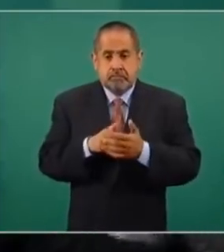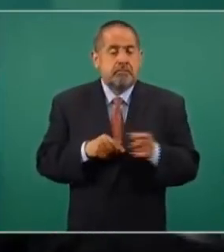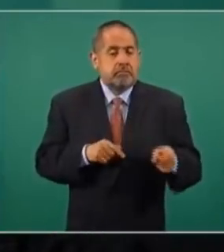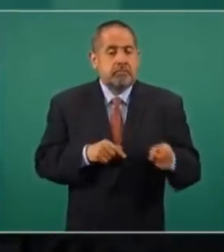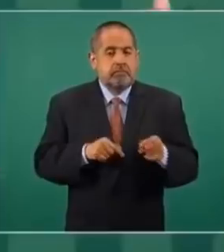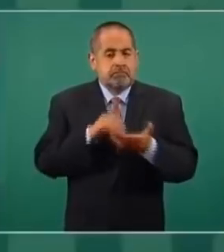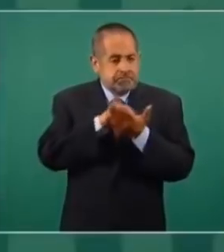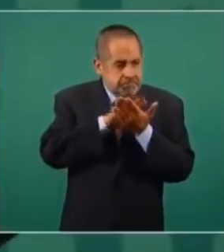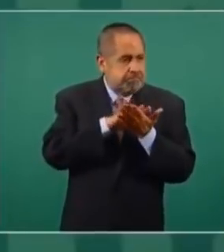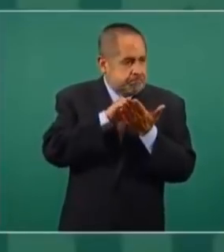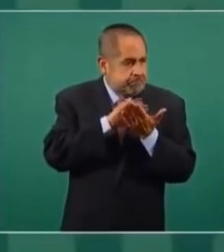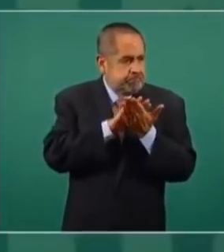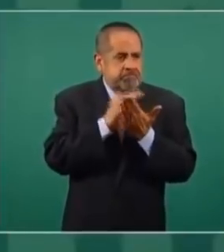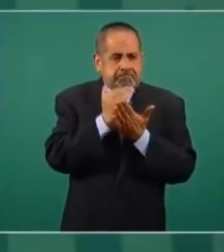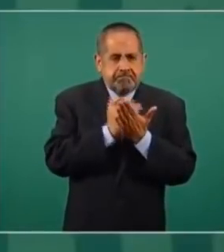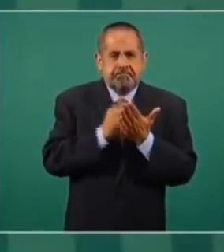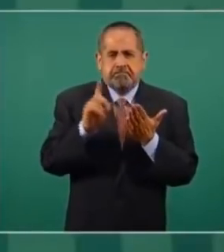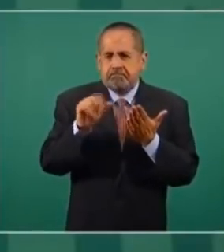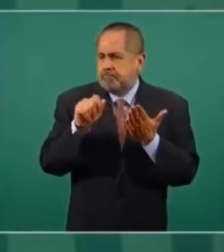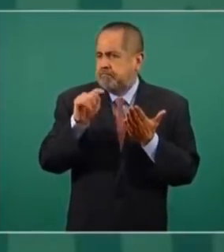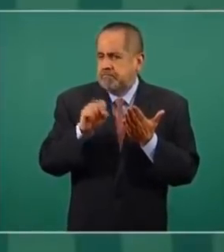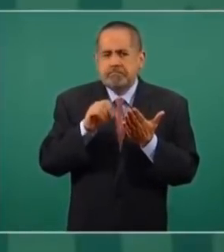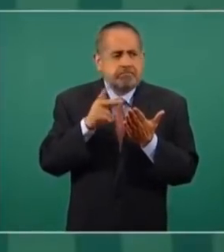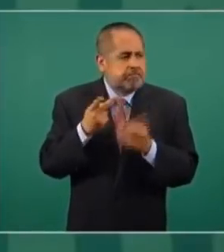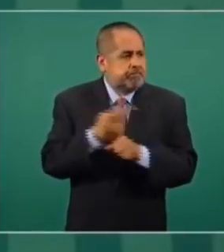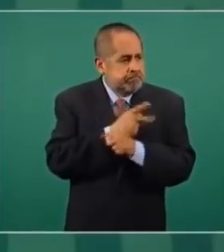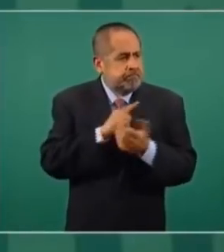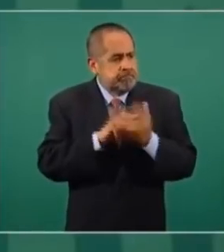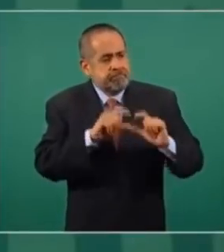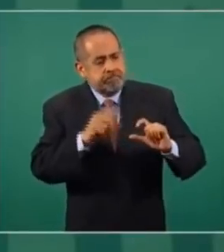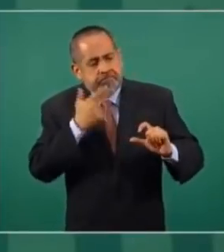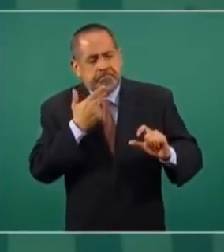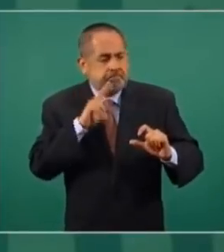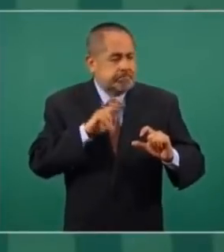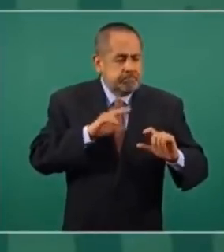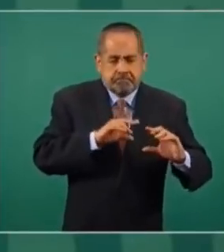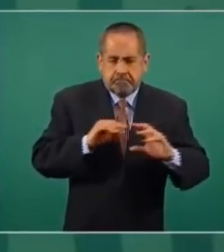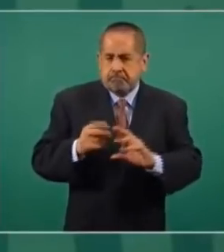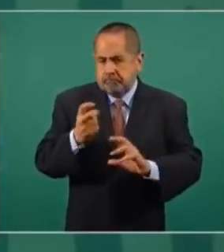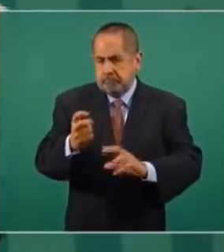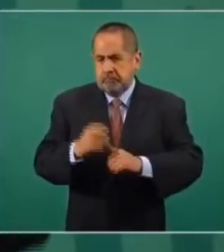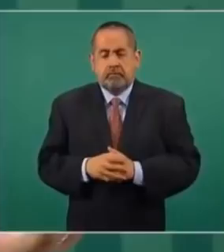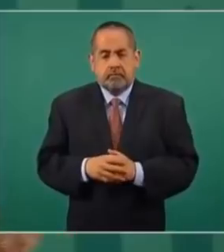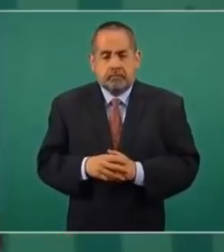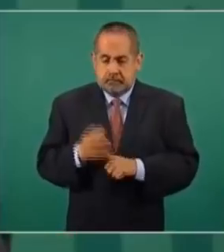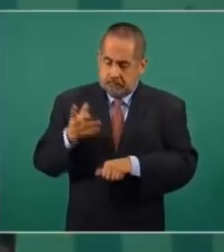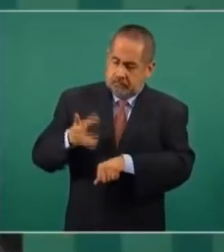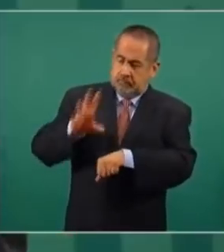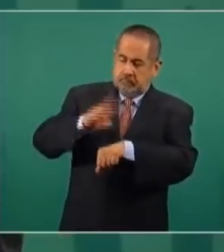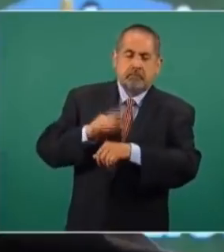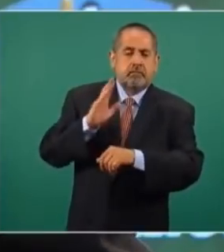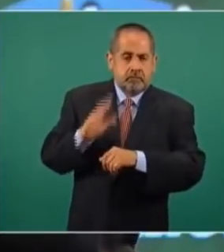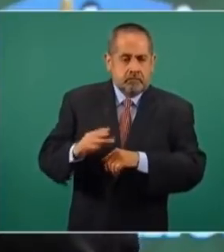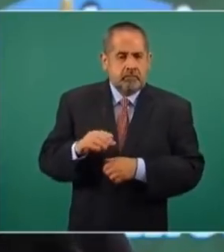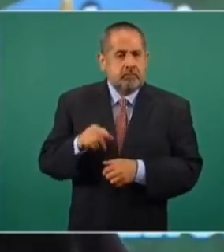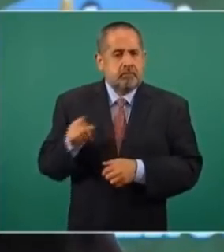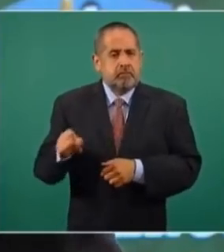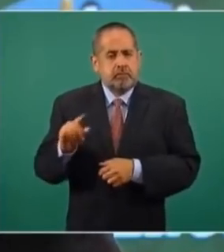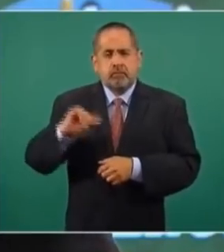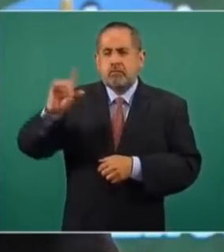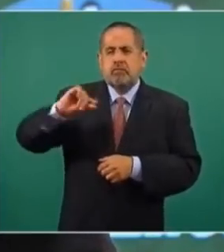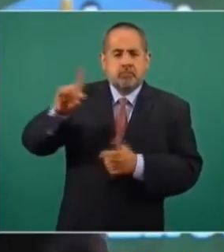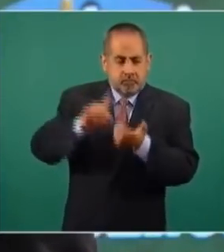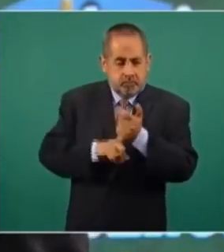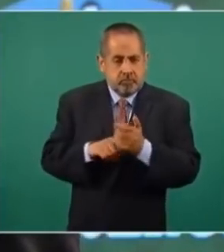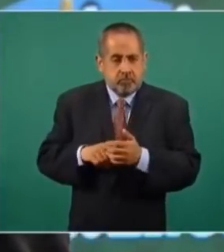más datos de qué sucede en México con esa vacuna. Y bueno, ya tiene la autorización de las autoridades y